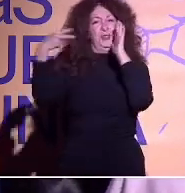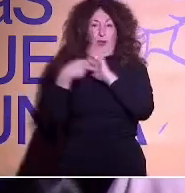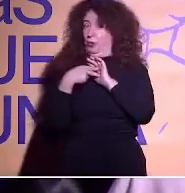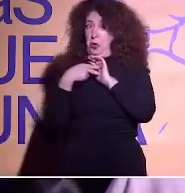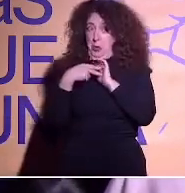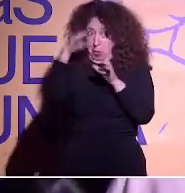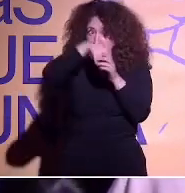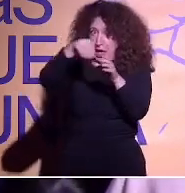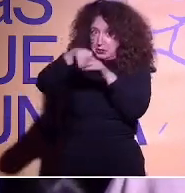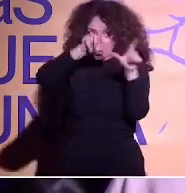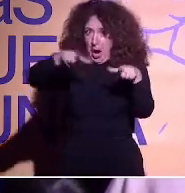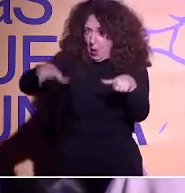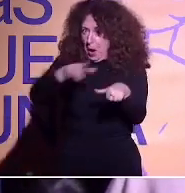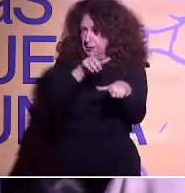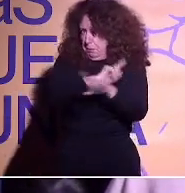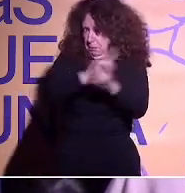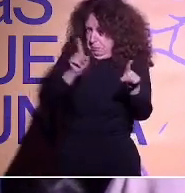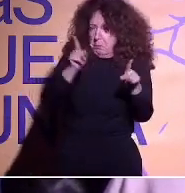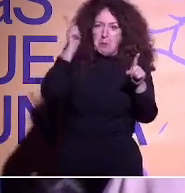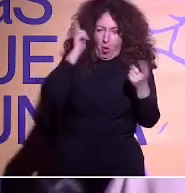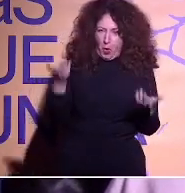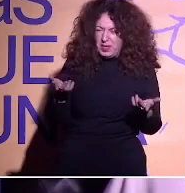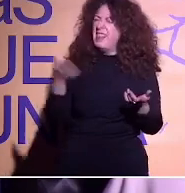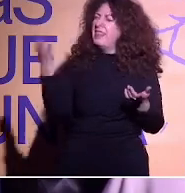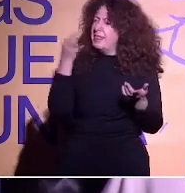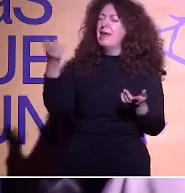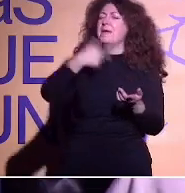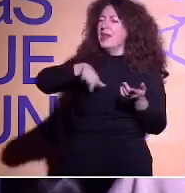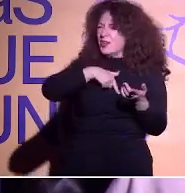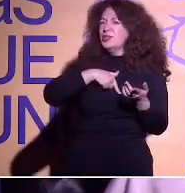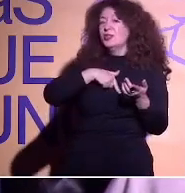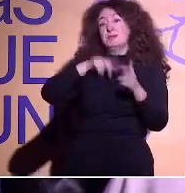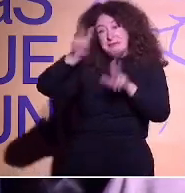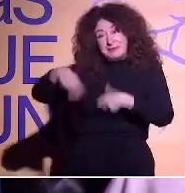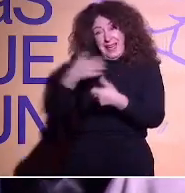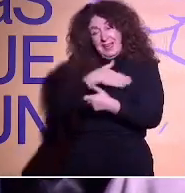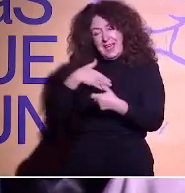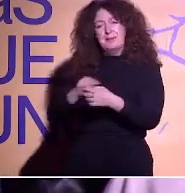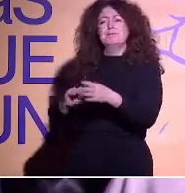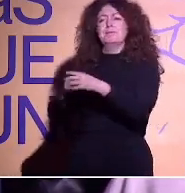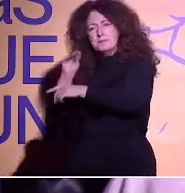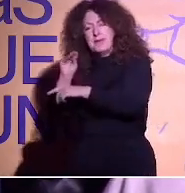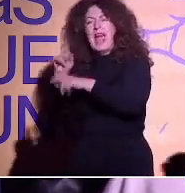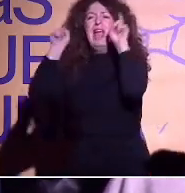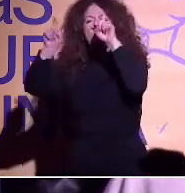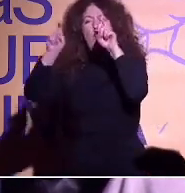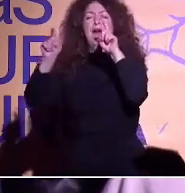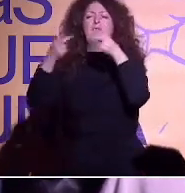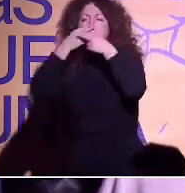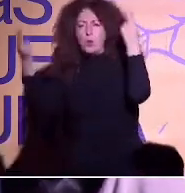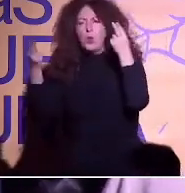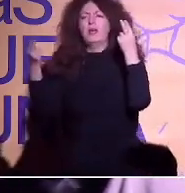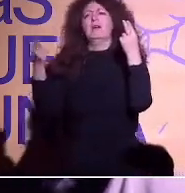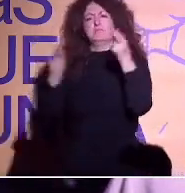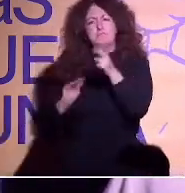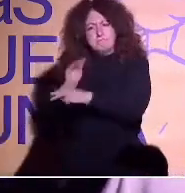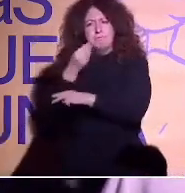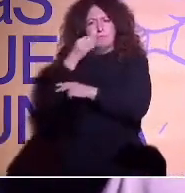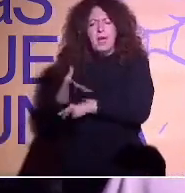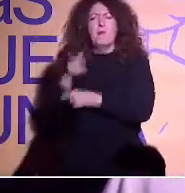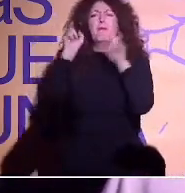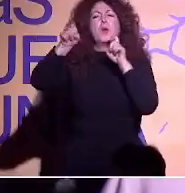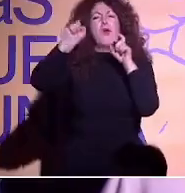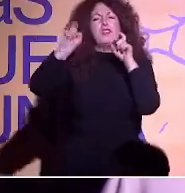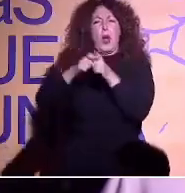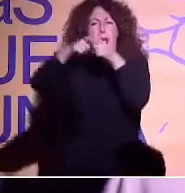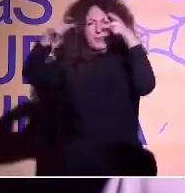ya se aplica necesitamos invertir de verdad en educación pública el doble de profesores en los Colegios y